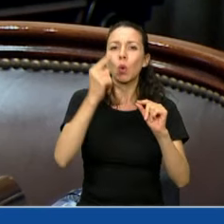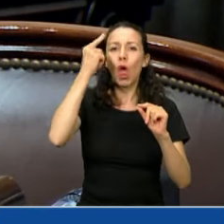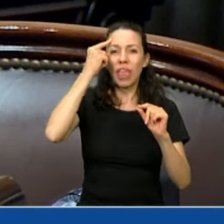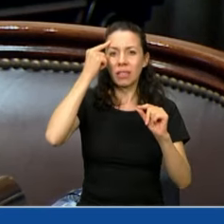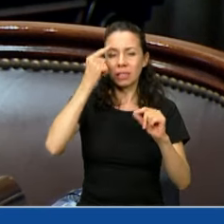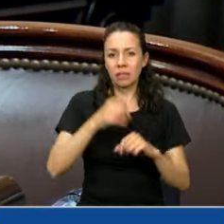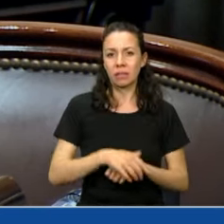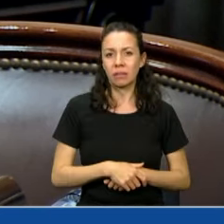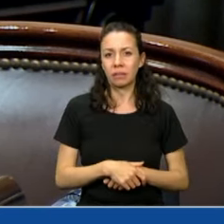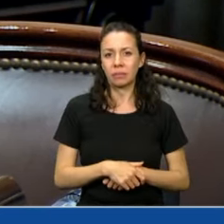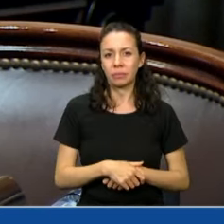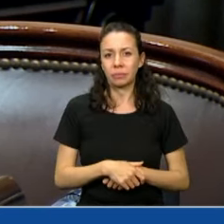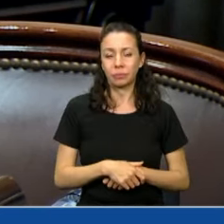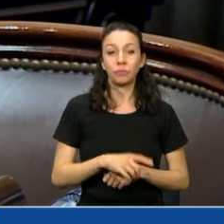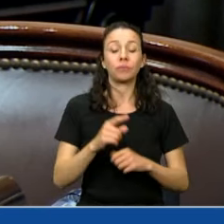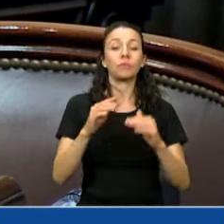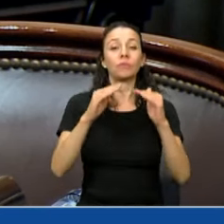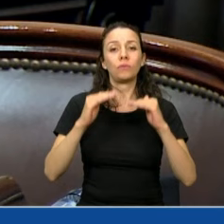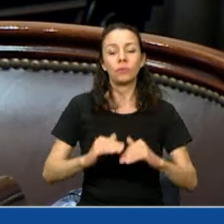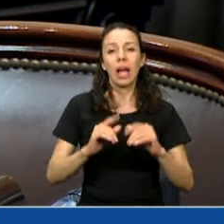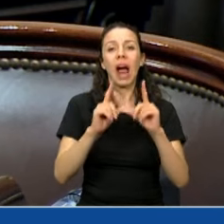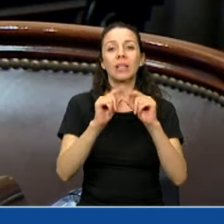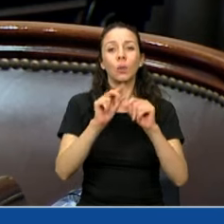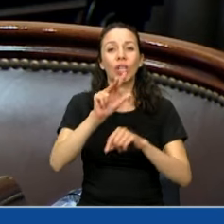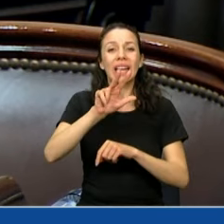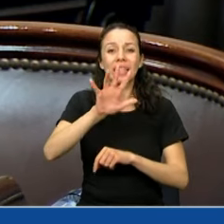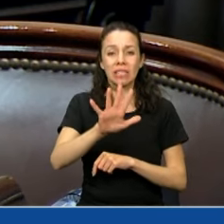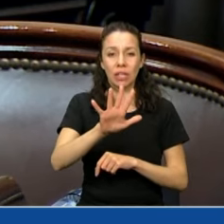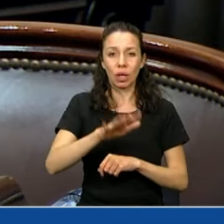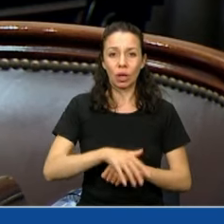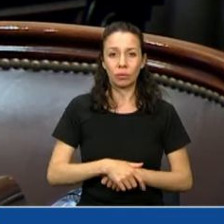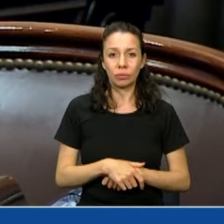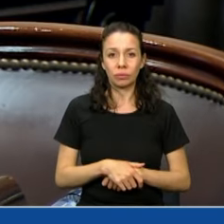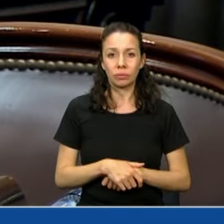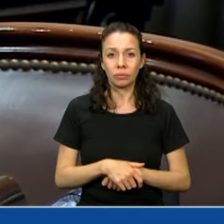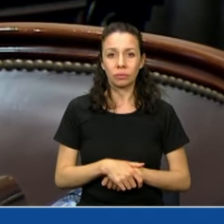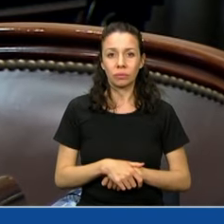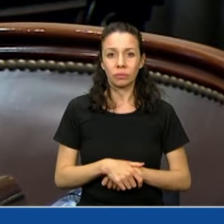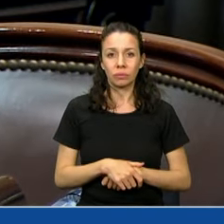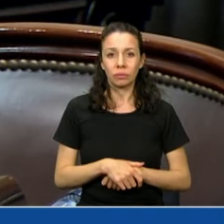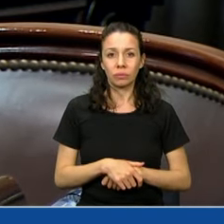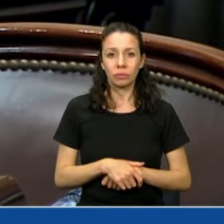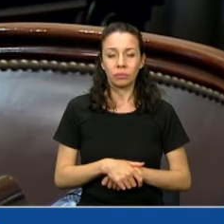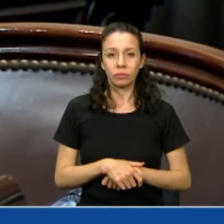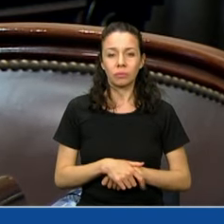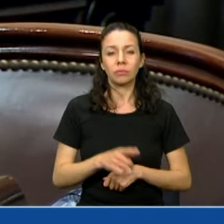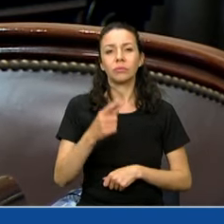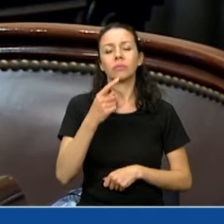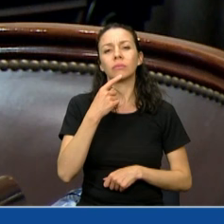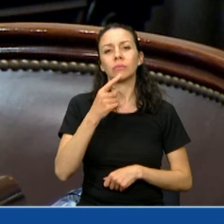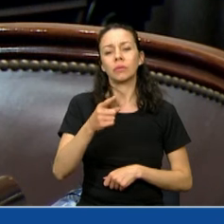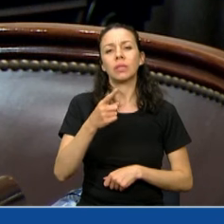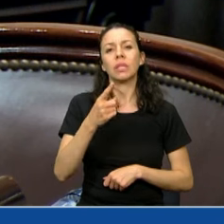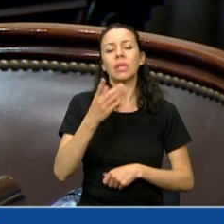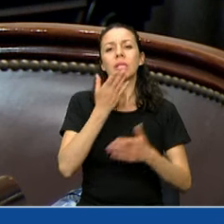10 y en el artículo 35 señora presidenta cuando dice invías a las